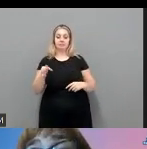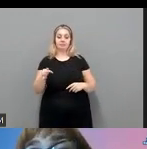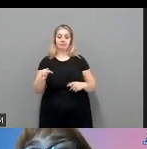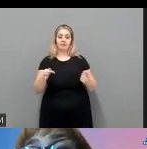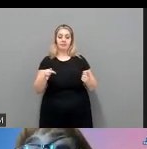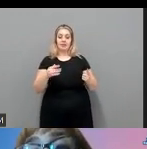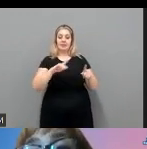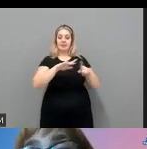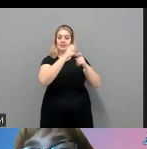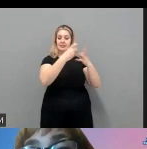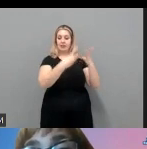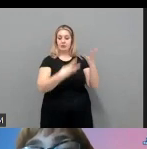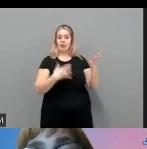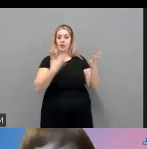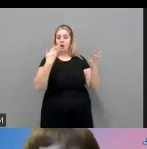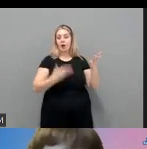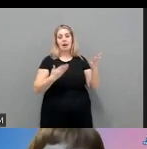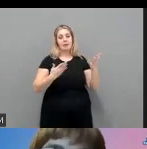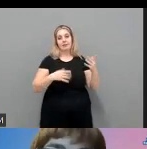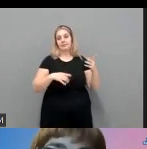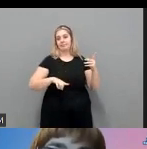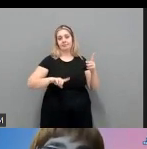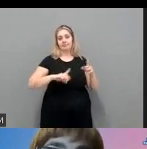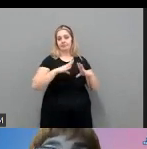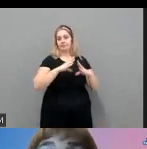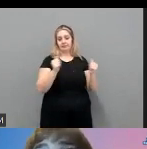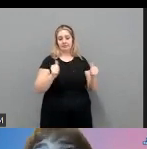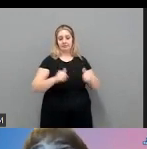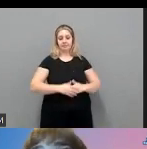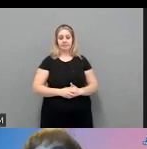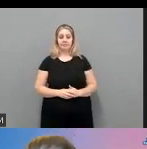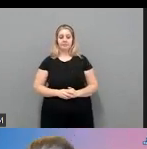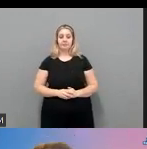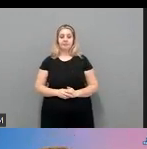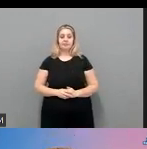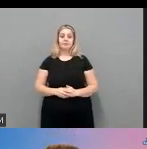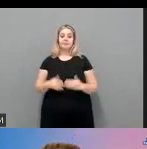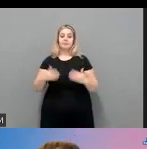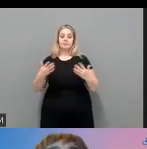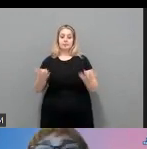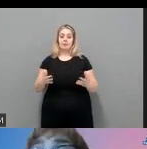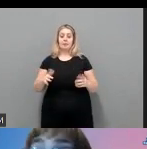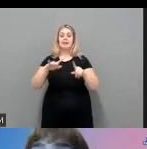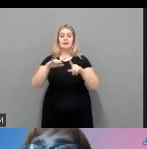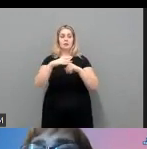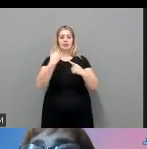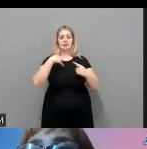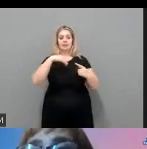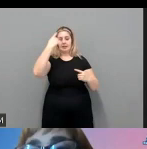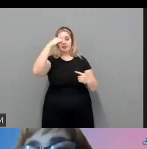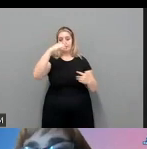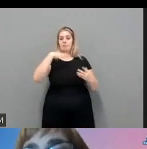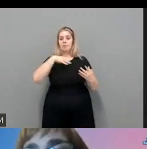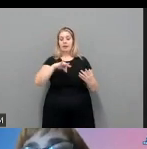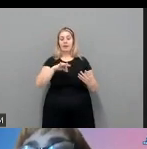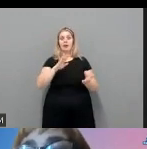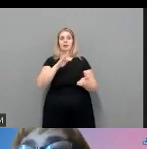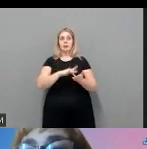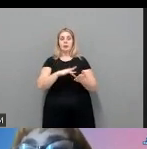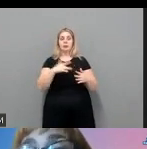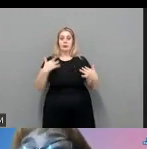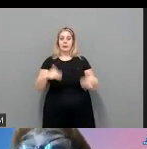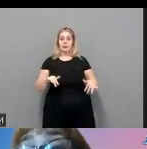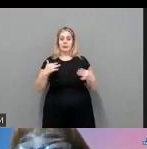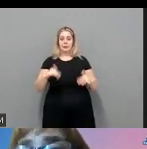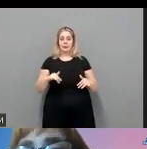estos casos tan graves. Vale, ante toda esta situación, que ya sé que puede resultar un